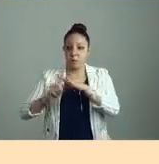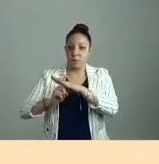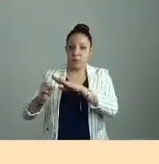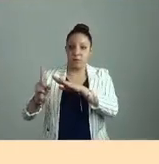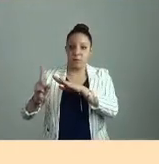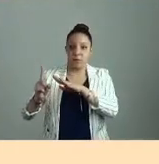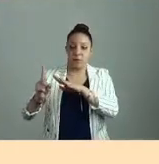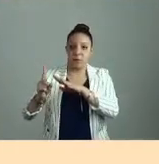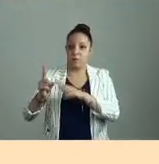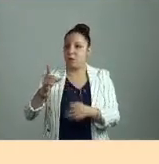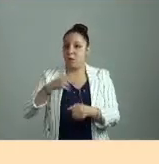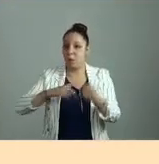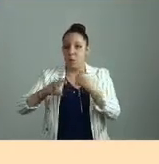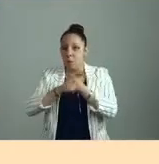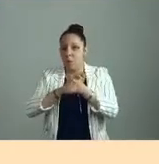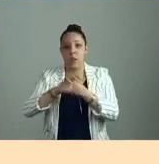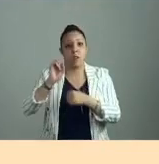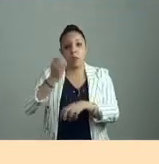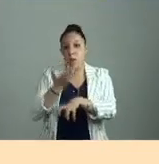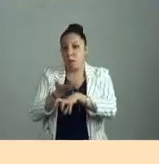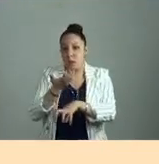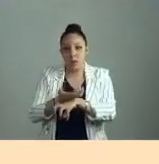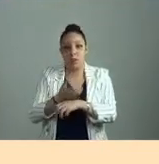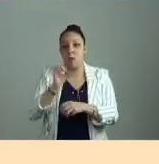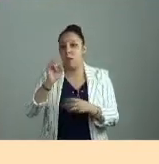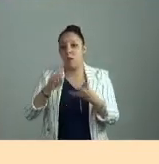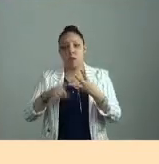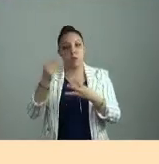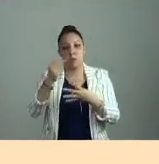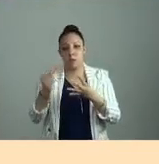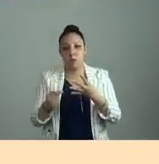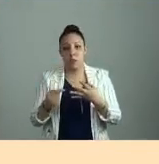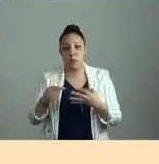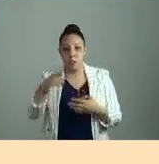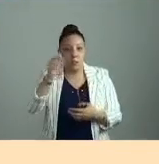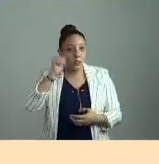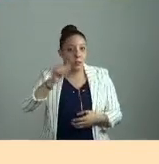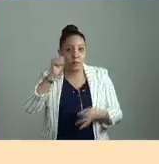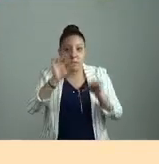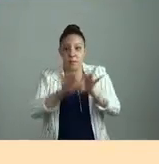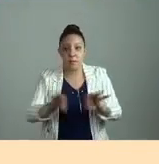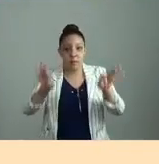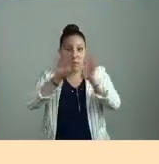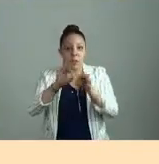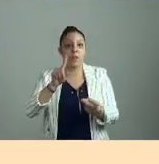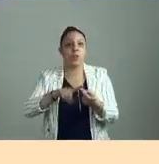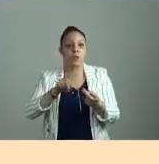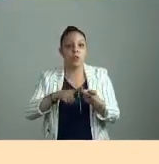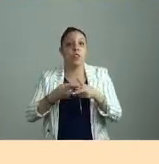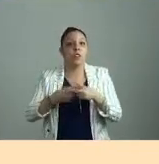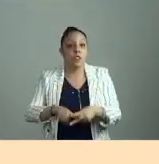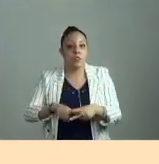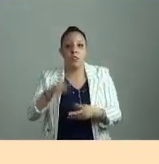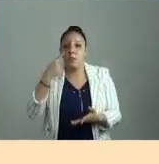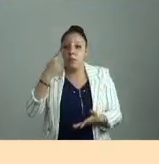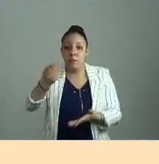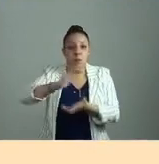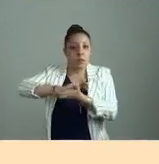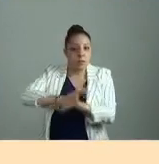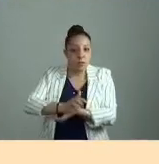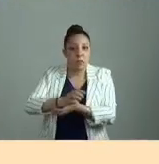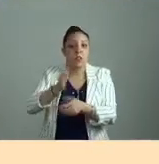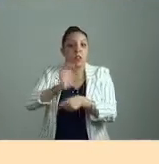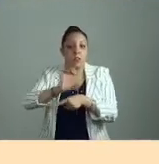los eeuu es importante empezar no a denunciar lo que la comunidad europea